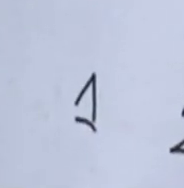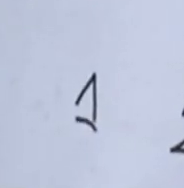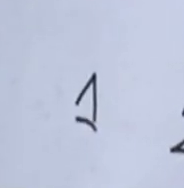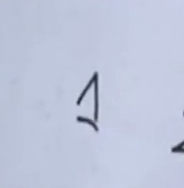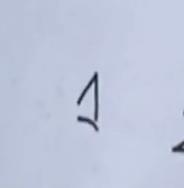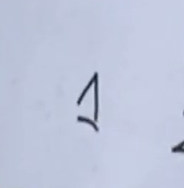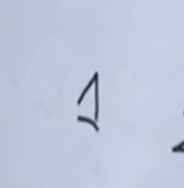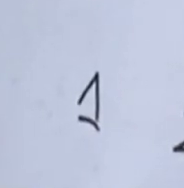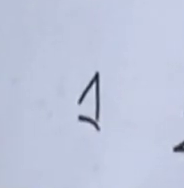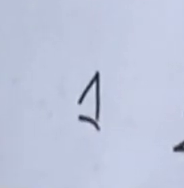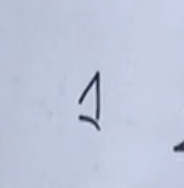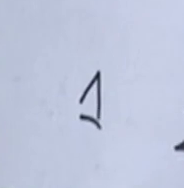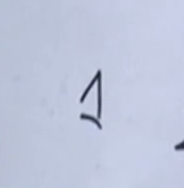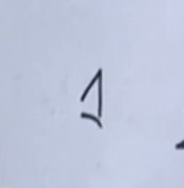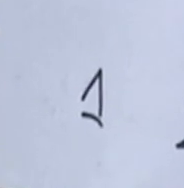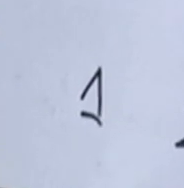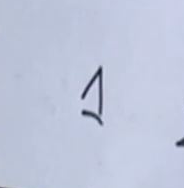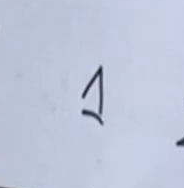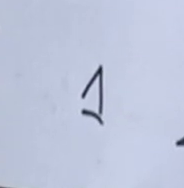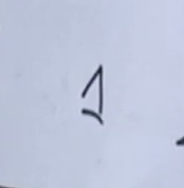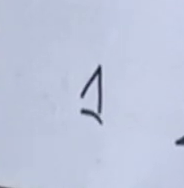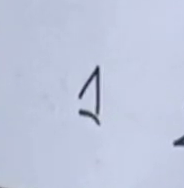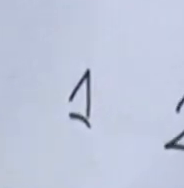se movió un poquito pero retomamos